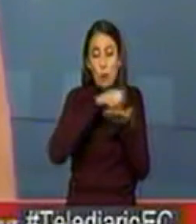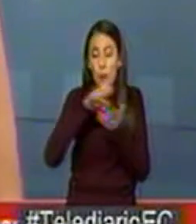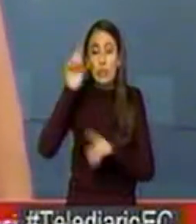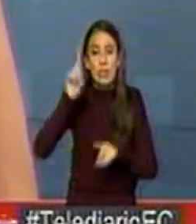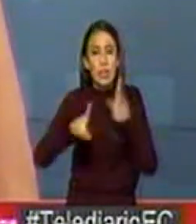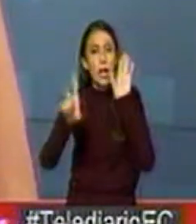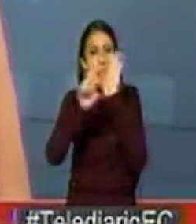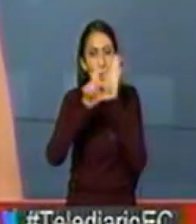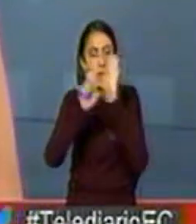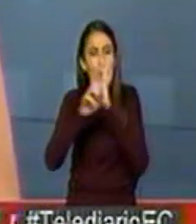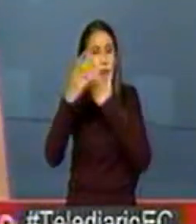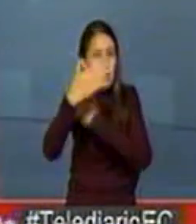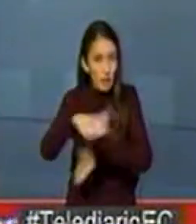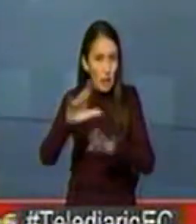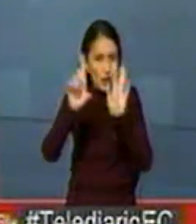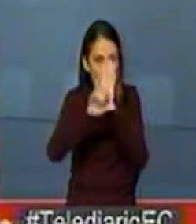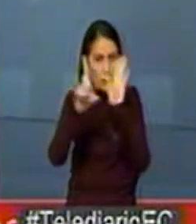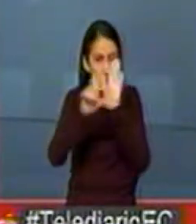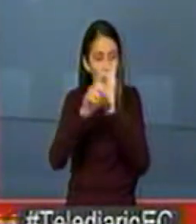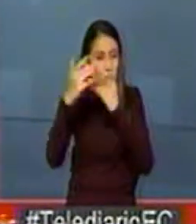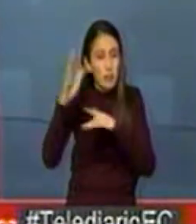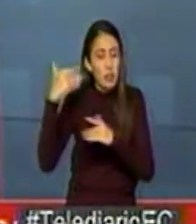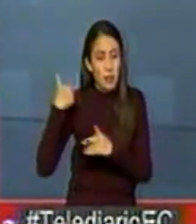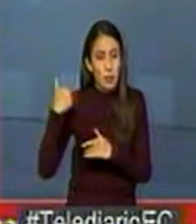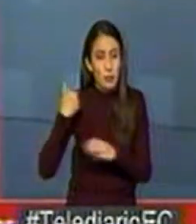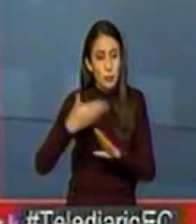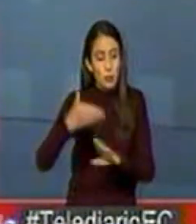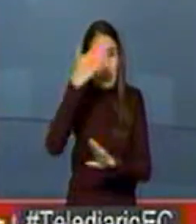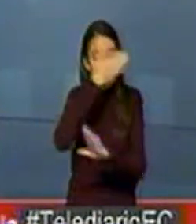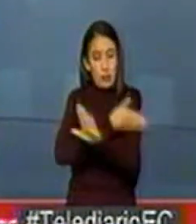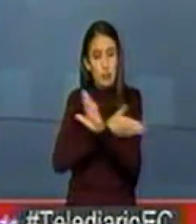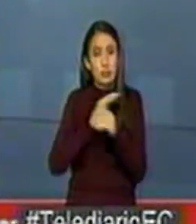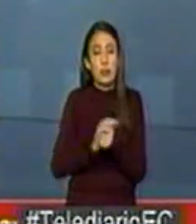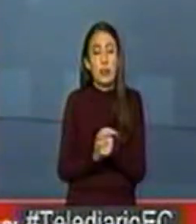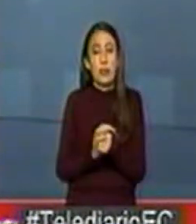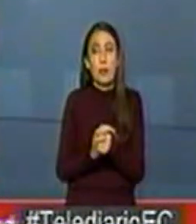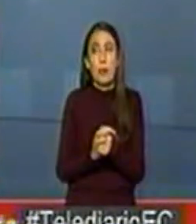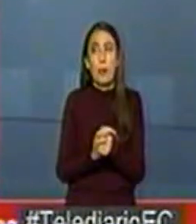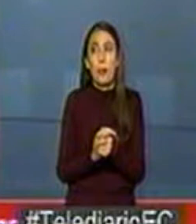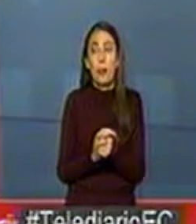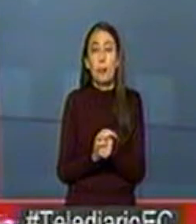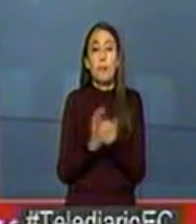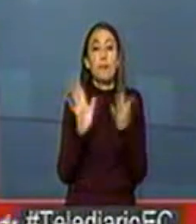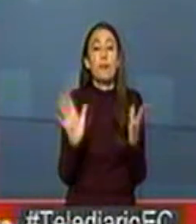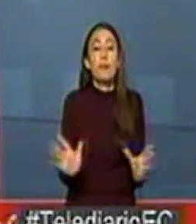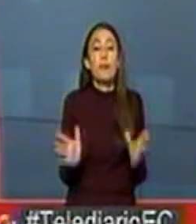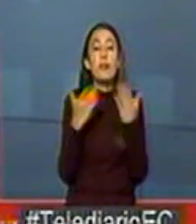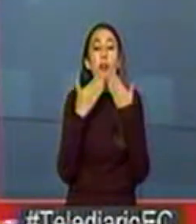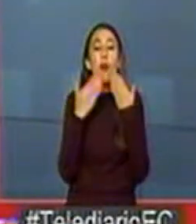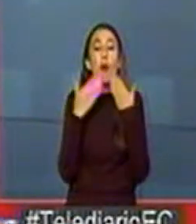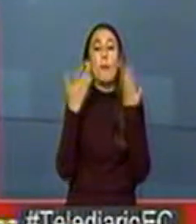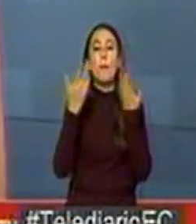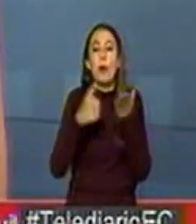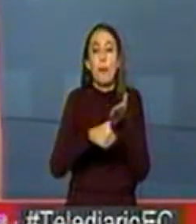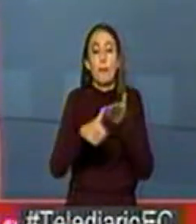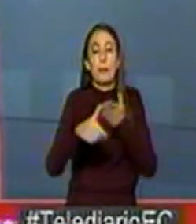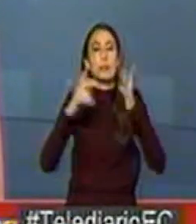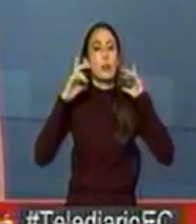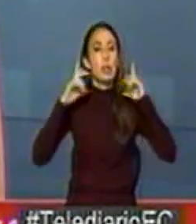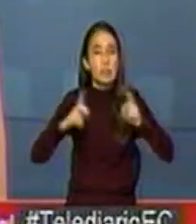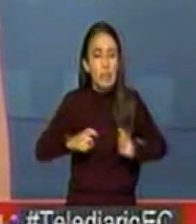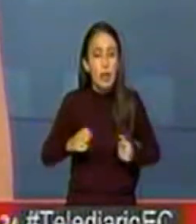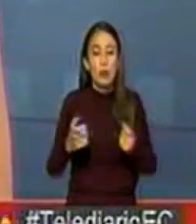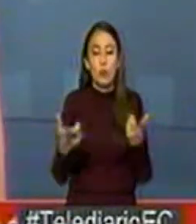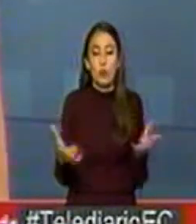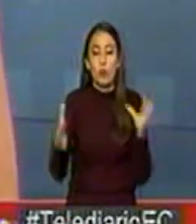ley que está establecida, ahora, ¿cómo se enlazan el sistema de salud pública, entre otros actores que